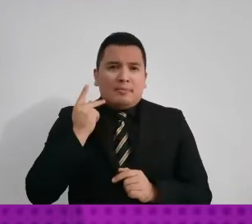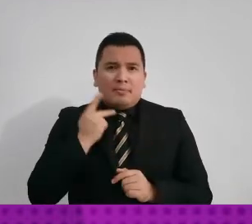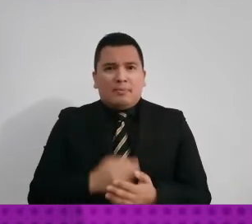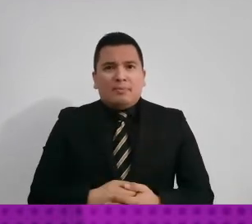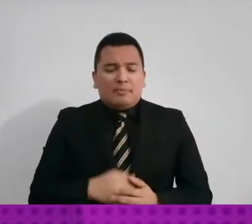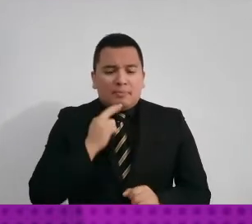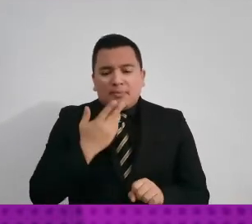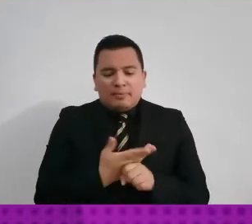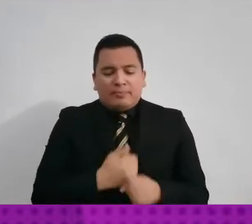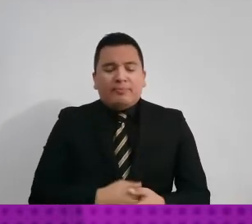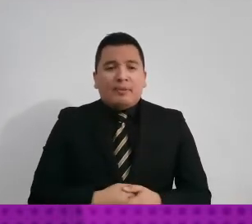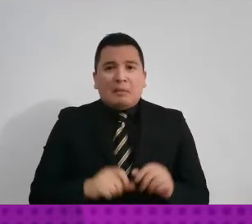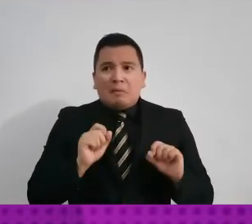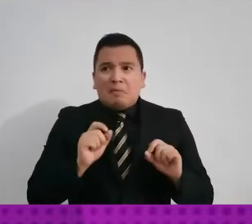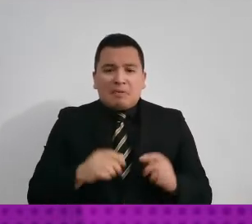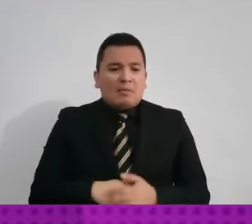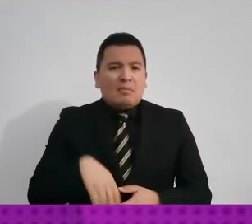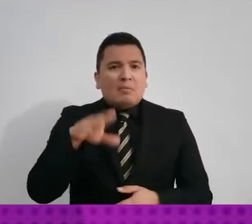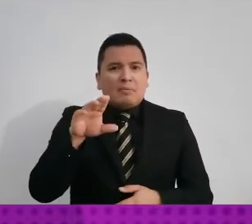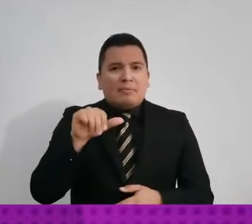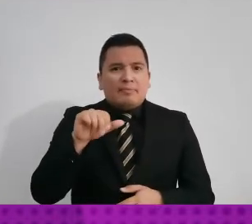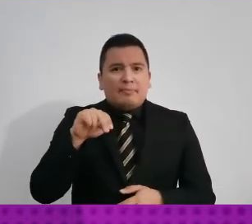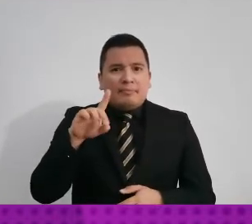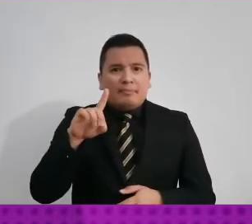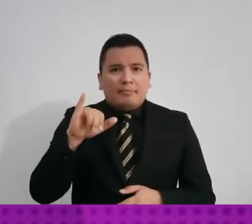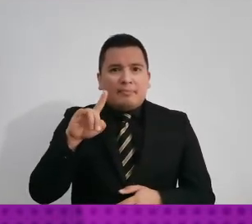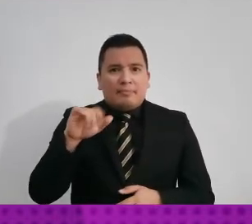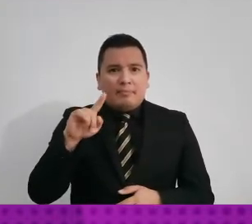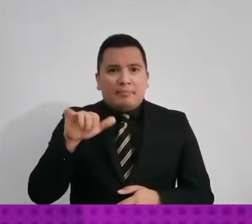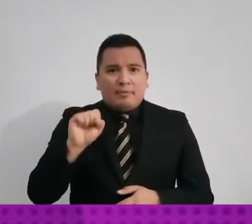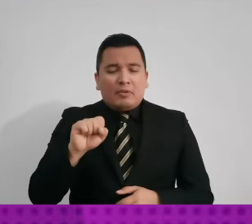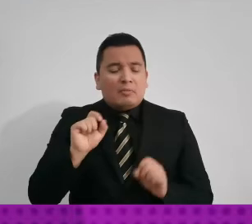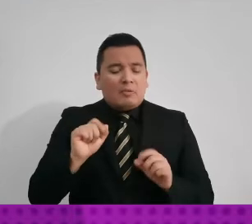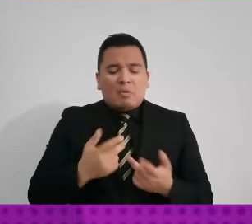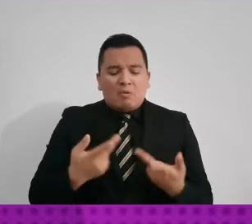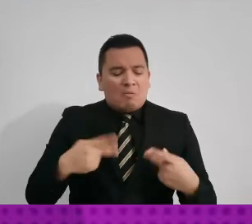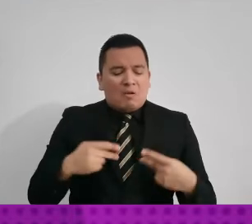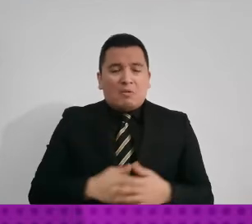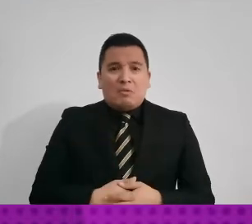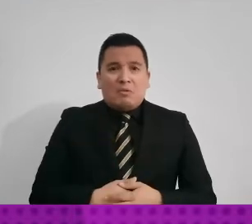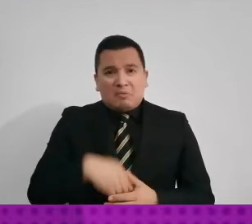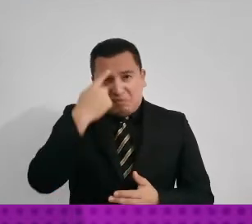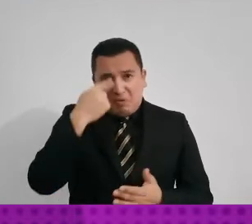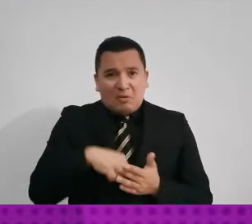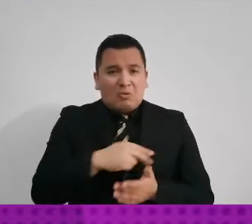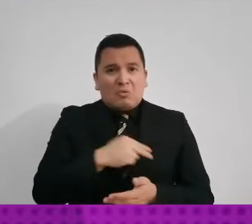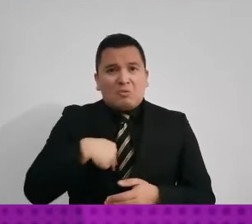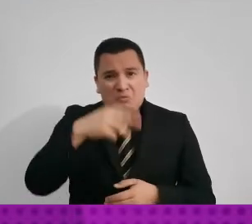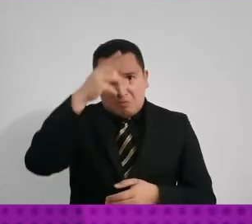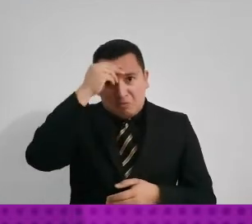responsabilidad de los partidos políticos, de las y los candidatos y pues por supuesto de la ciudadanía. Creo